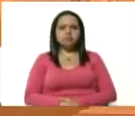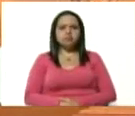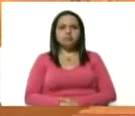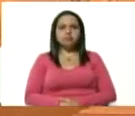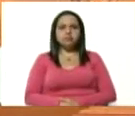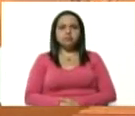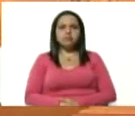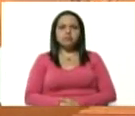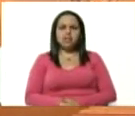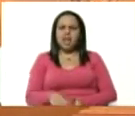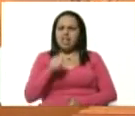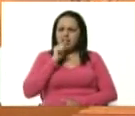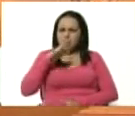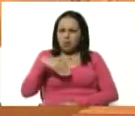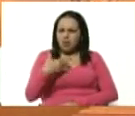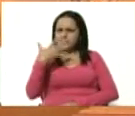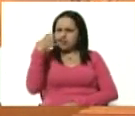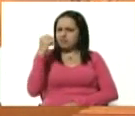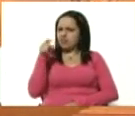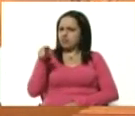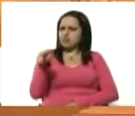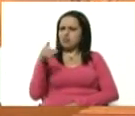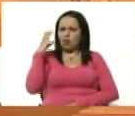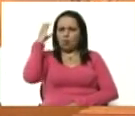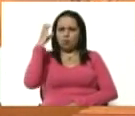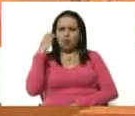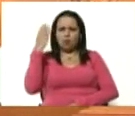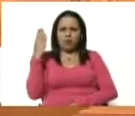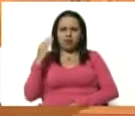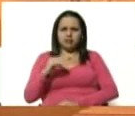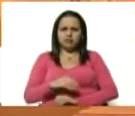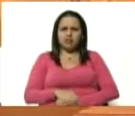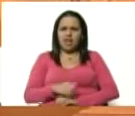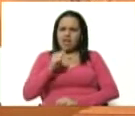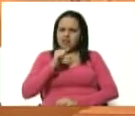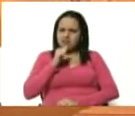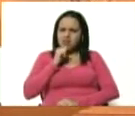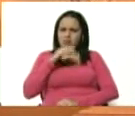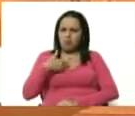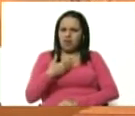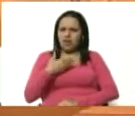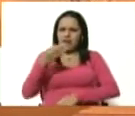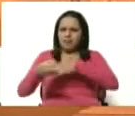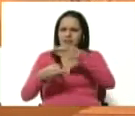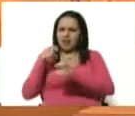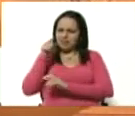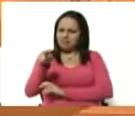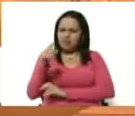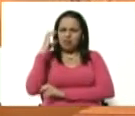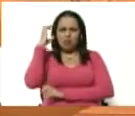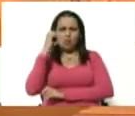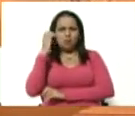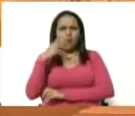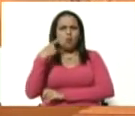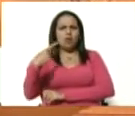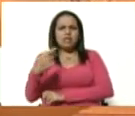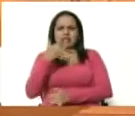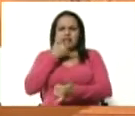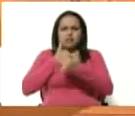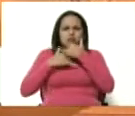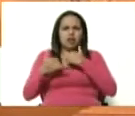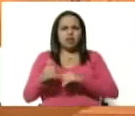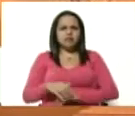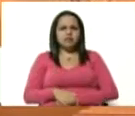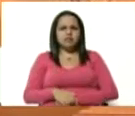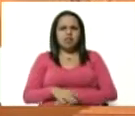¿Quién pudiera entender eso en Europa? ¿Quién puede explicar esto en Europa? La política errática de